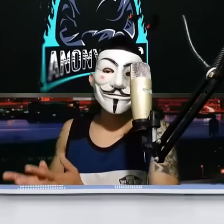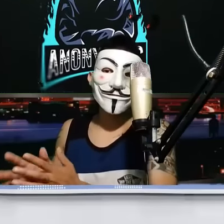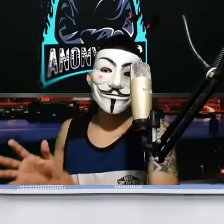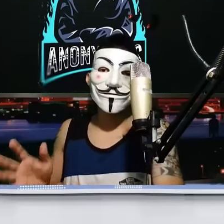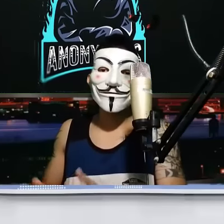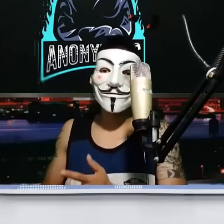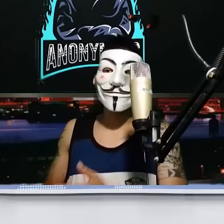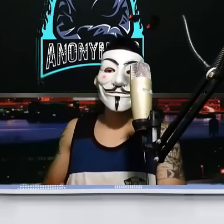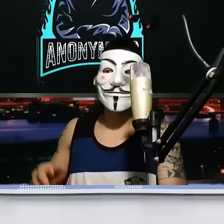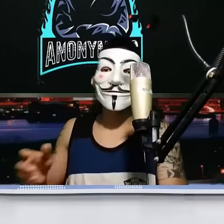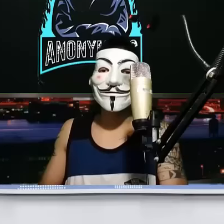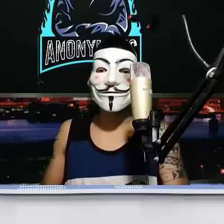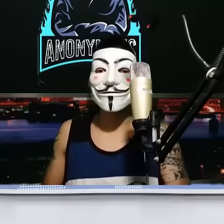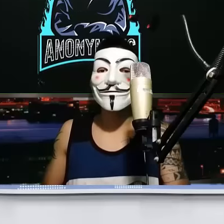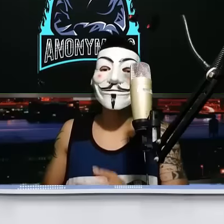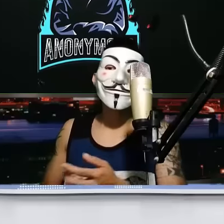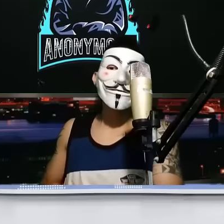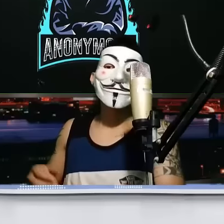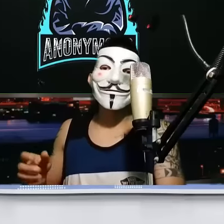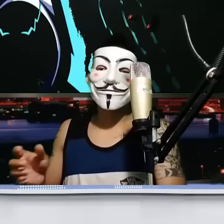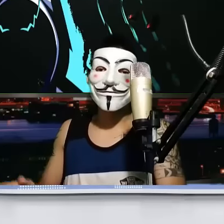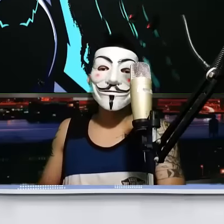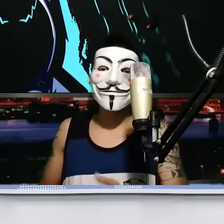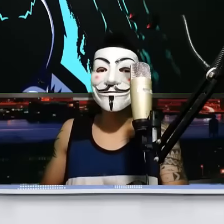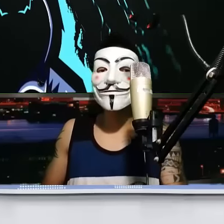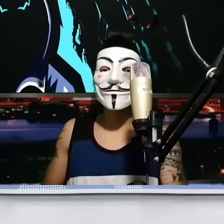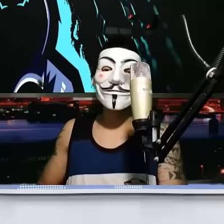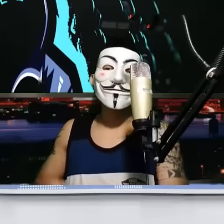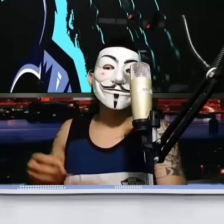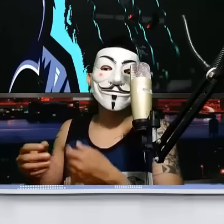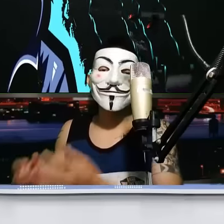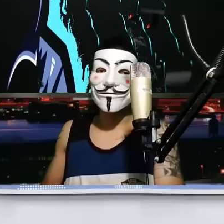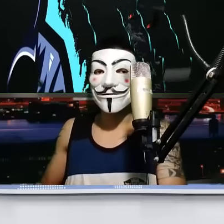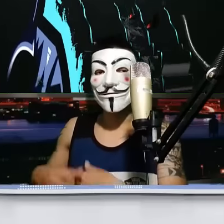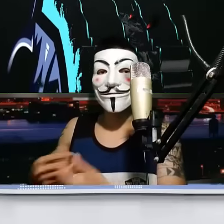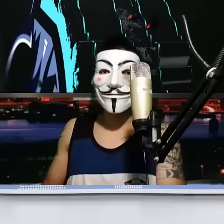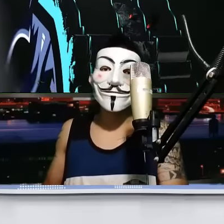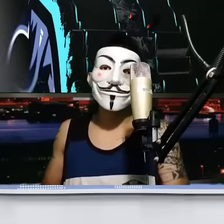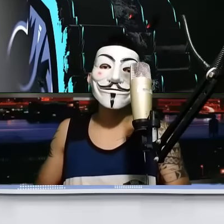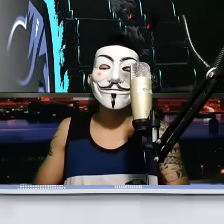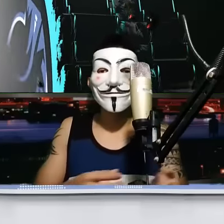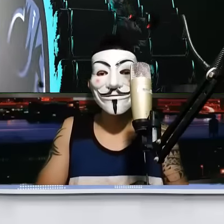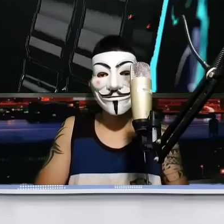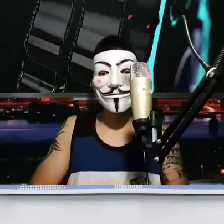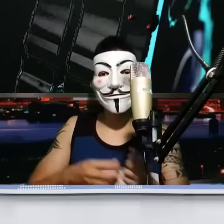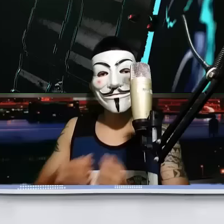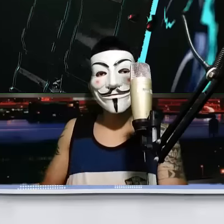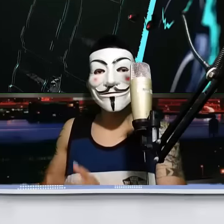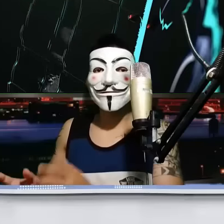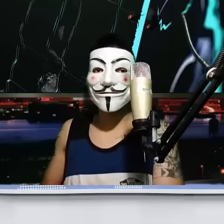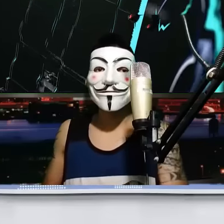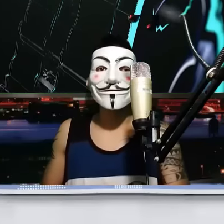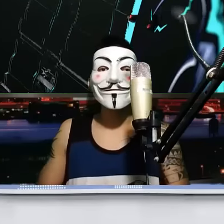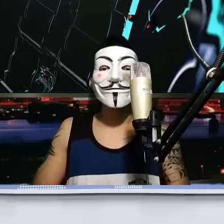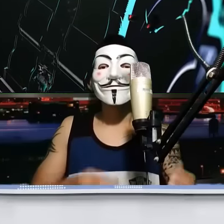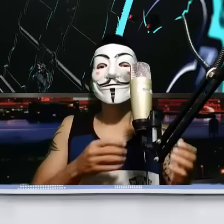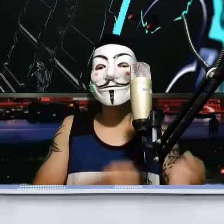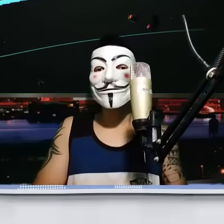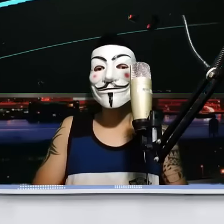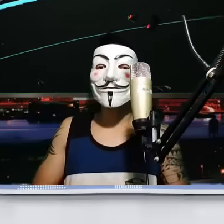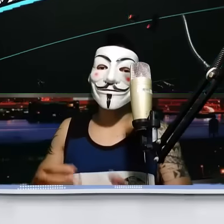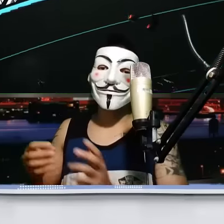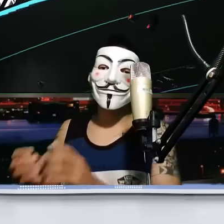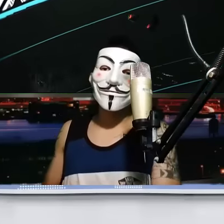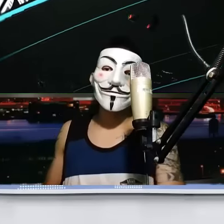llegaban y les entregaban unos guacales, unas bolsas negras y otras babosadas que las personas no necesitaban.